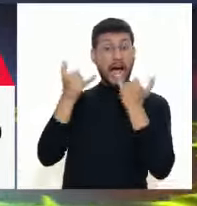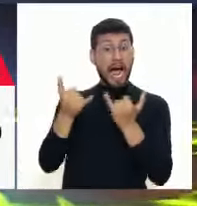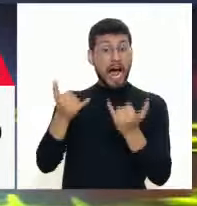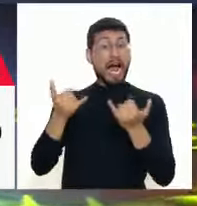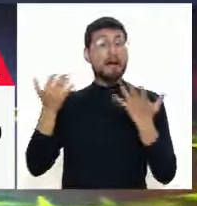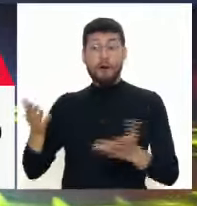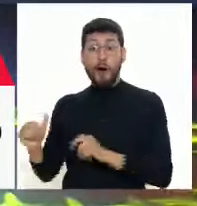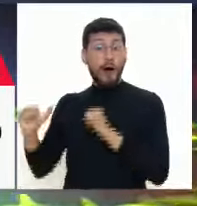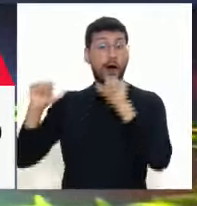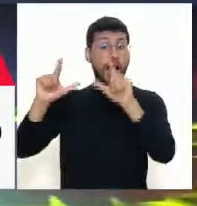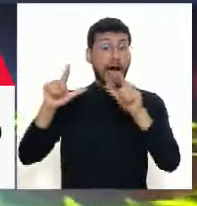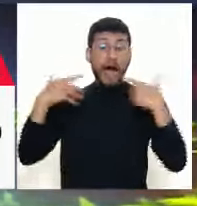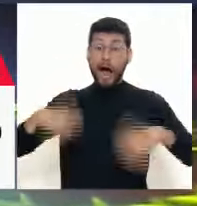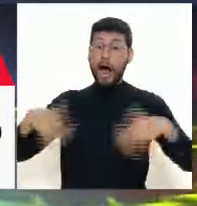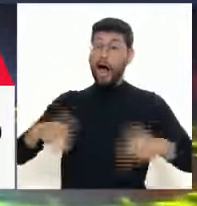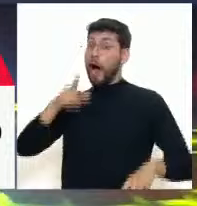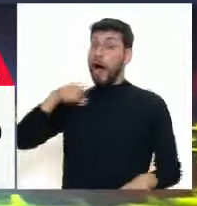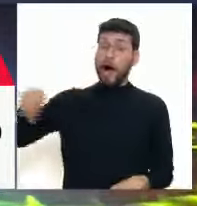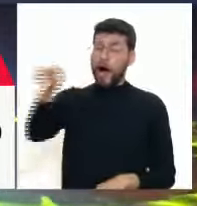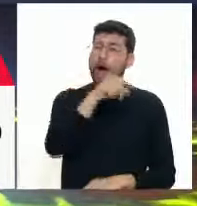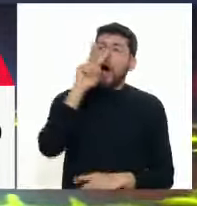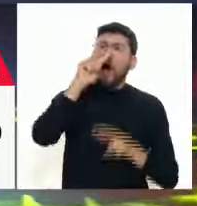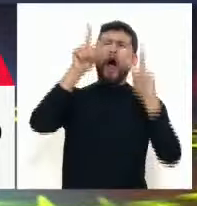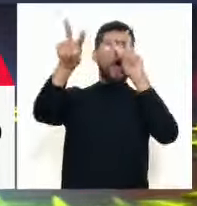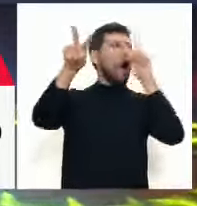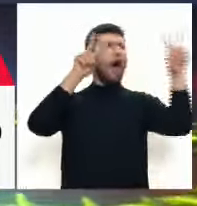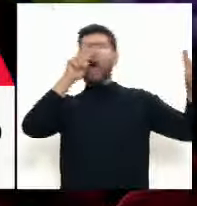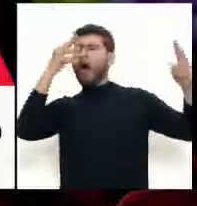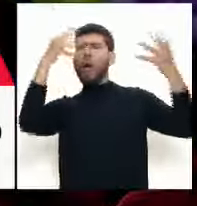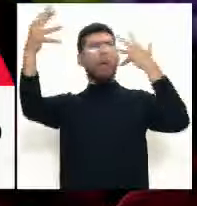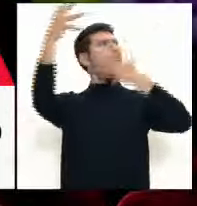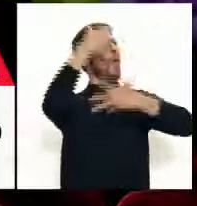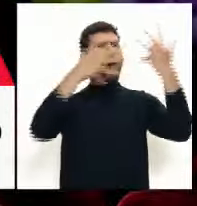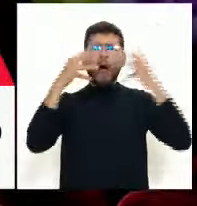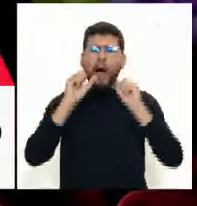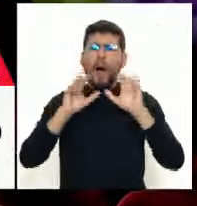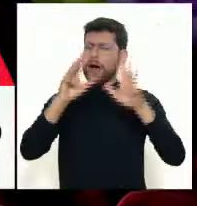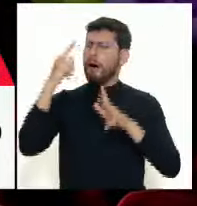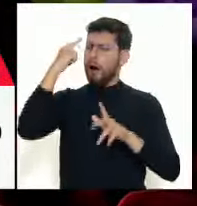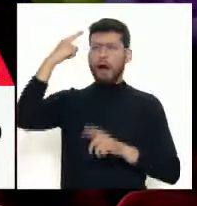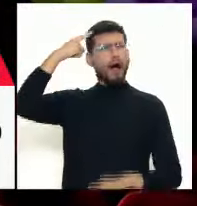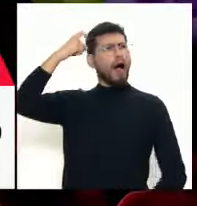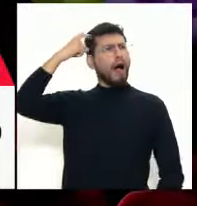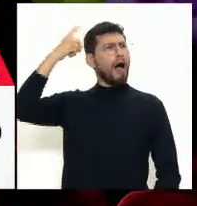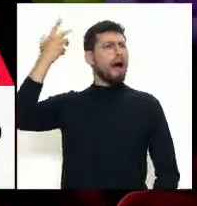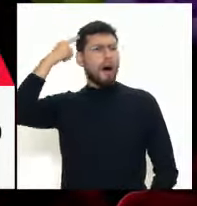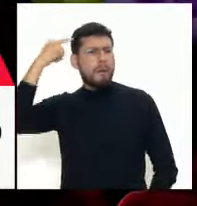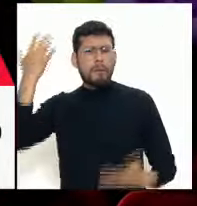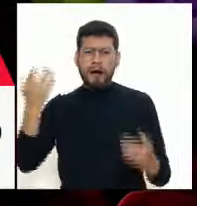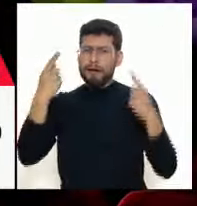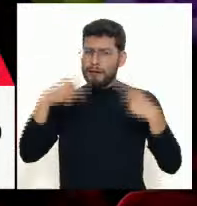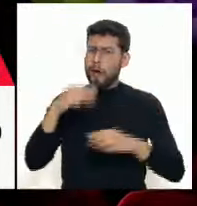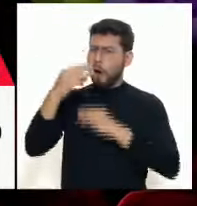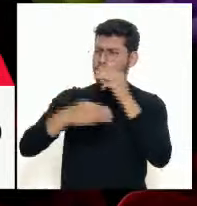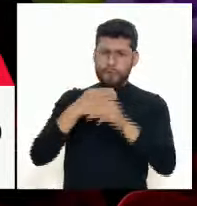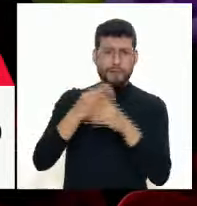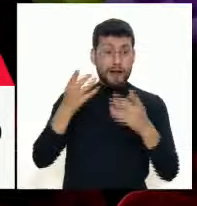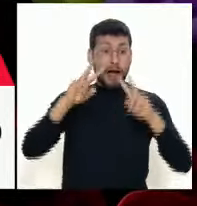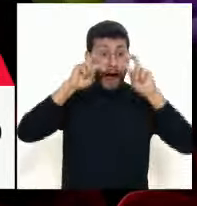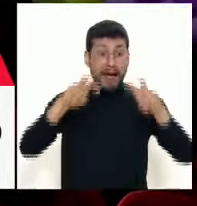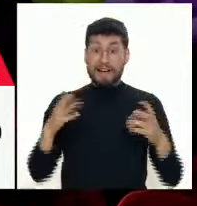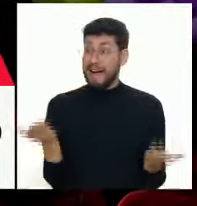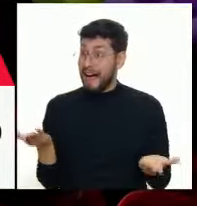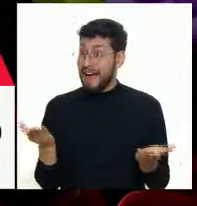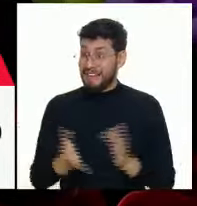un espectáculo que desafiará su percepción de la realidad y que los hará pensar mucho más sobre el mundo y todo lo que hay que